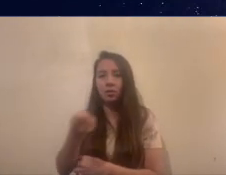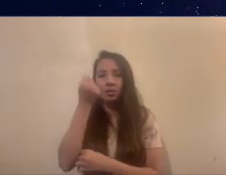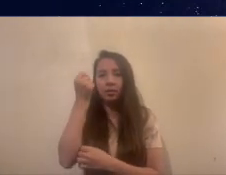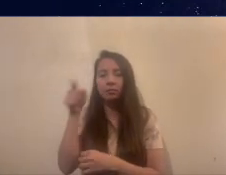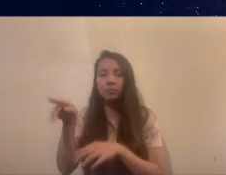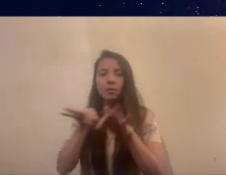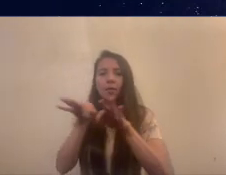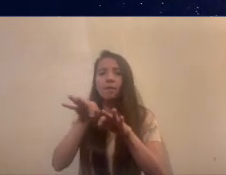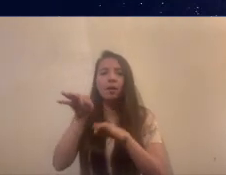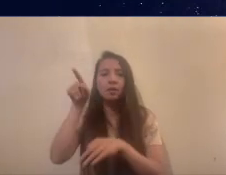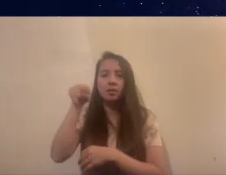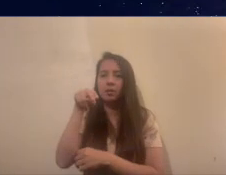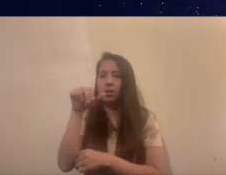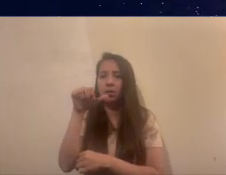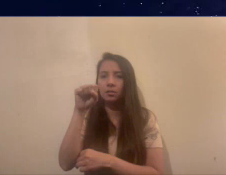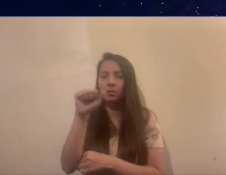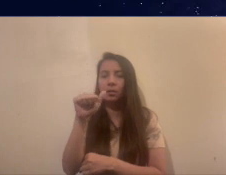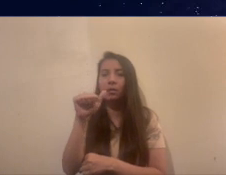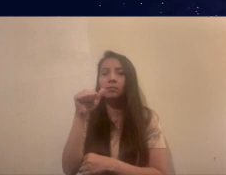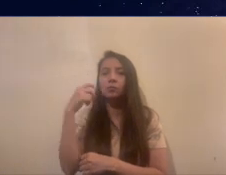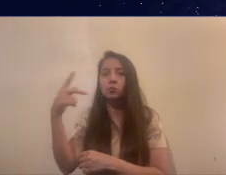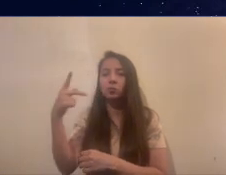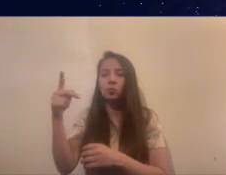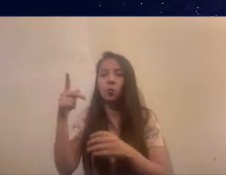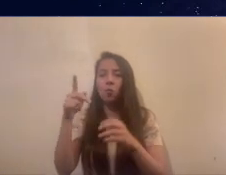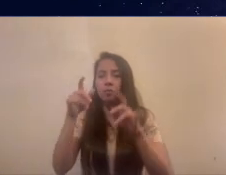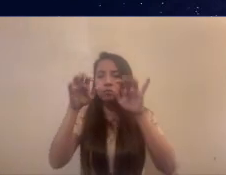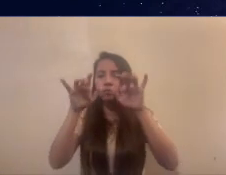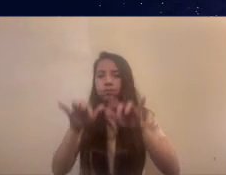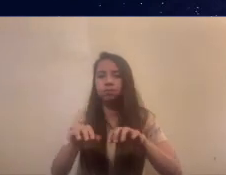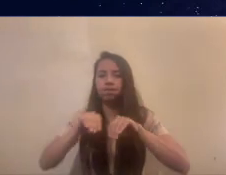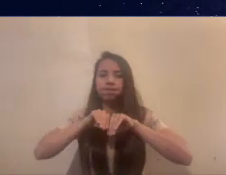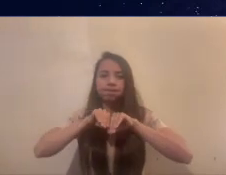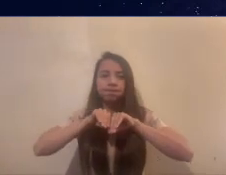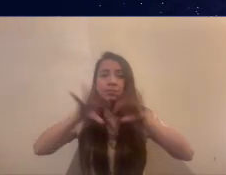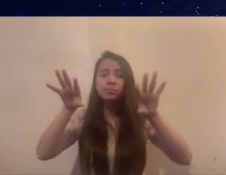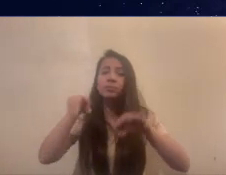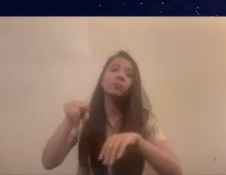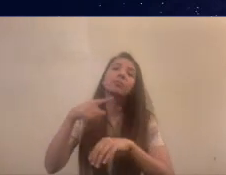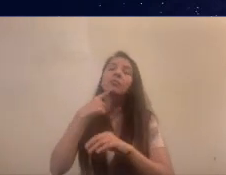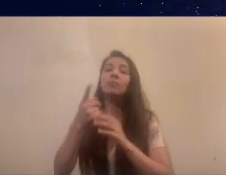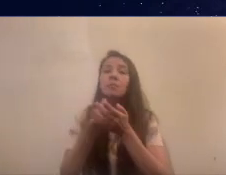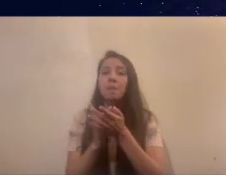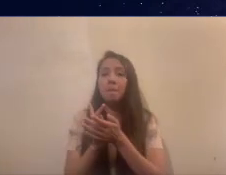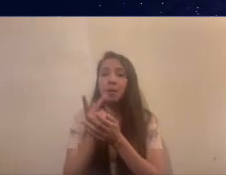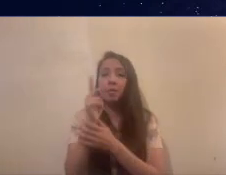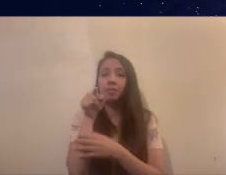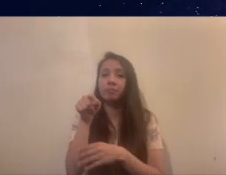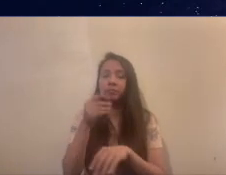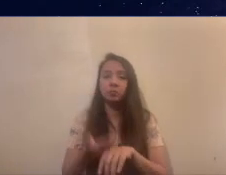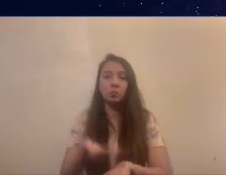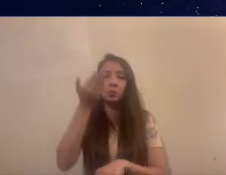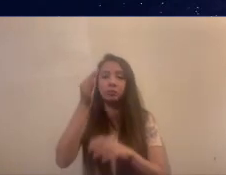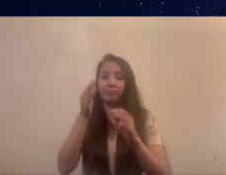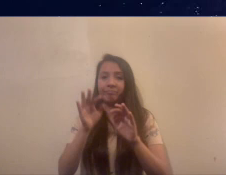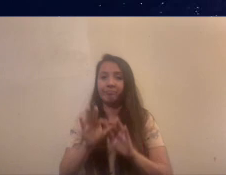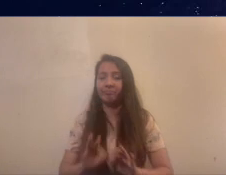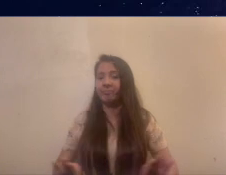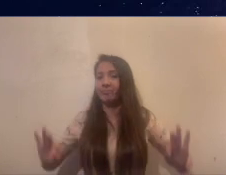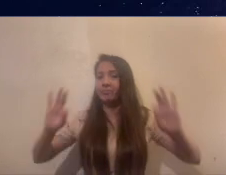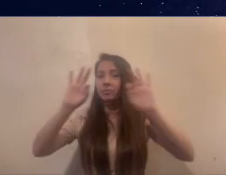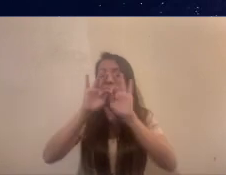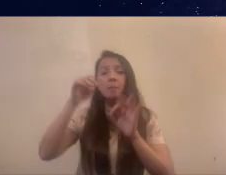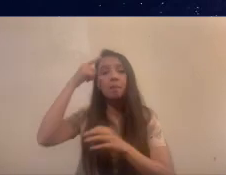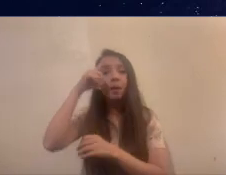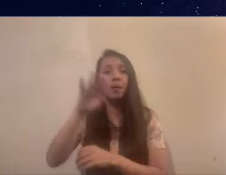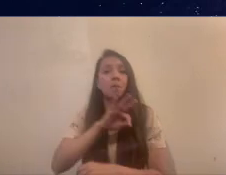del Espacio, que trabaja en la NASA, que en un artículo de divulgación dijo: las plantas jugarán un papel muy importante